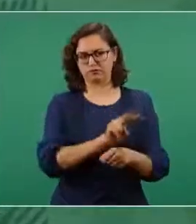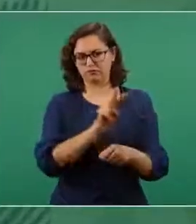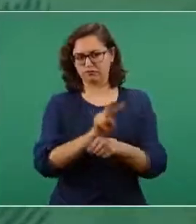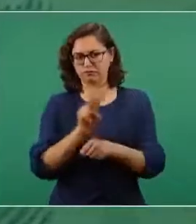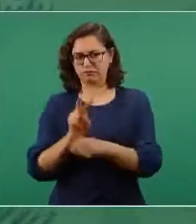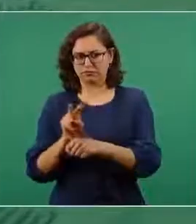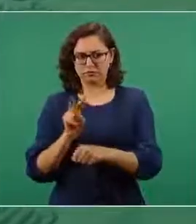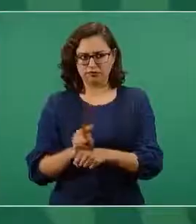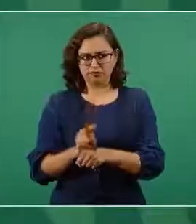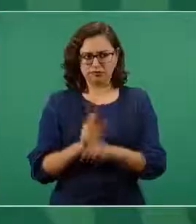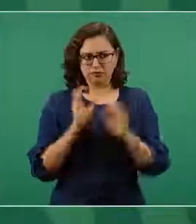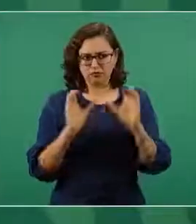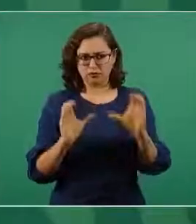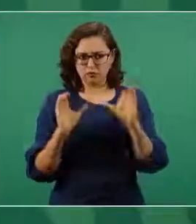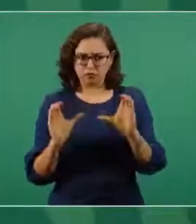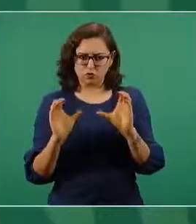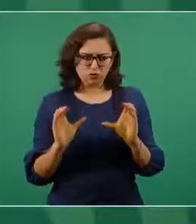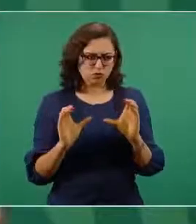no se